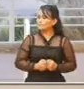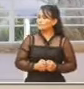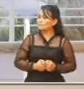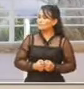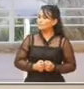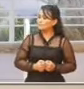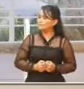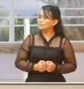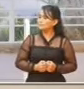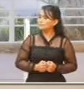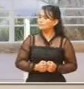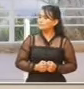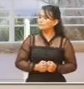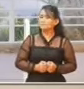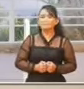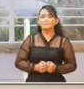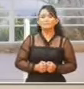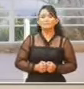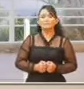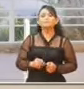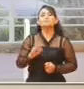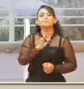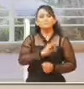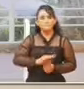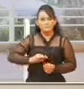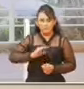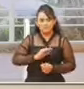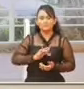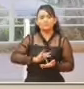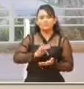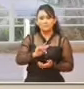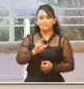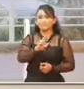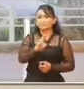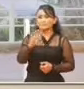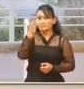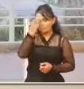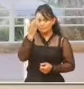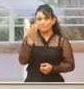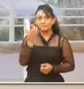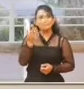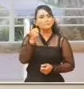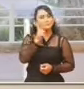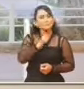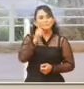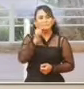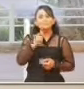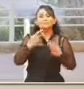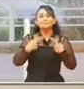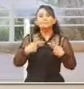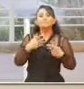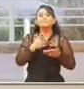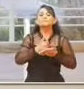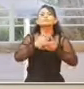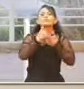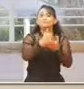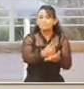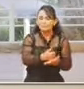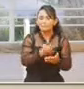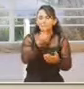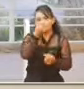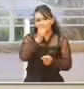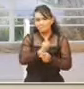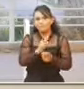agradecer y felicitar y reconocer a todas las personas que están detrás de este trabajo, a la Secretaría de